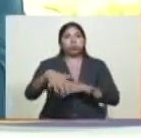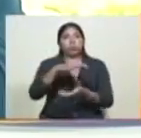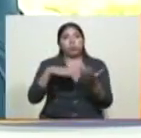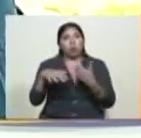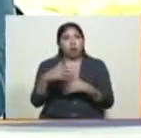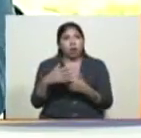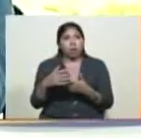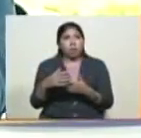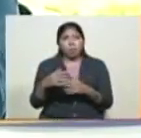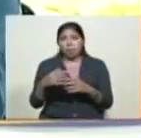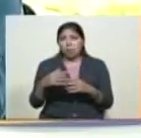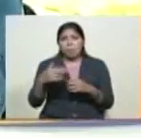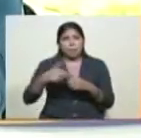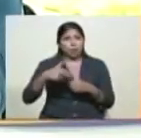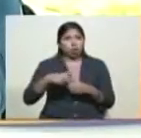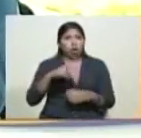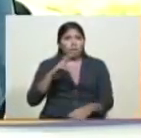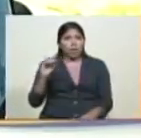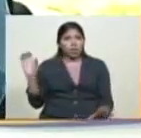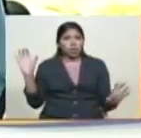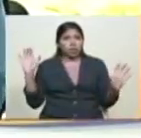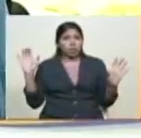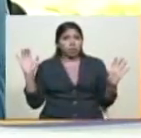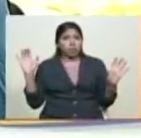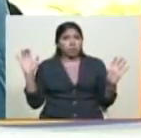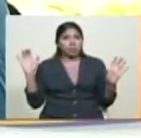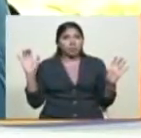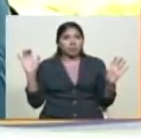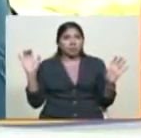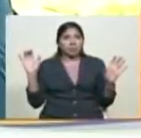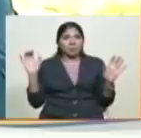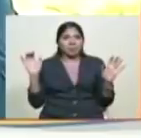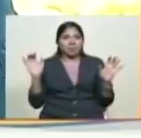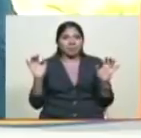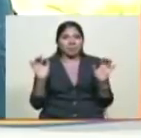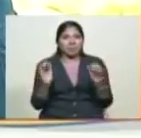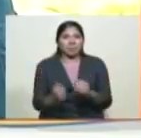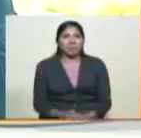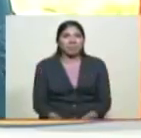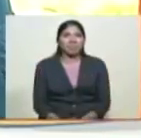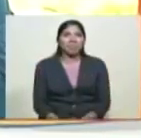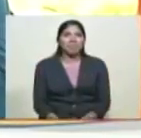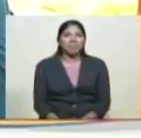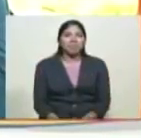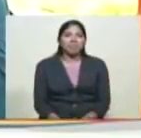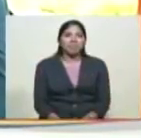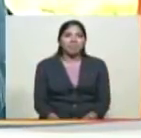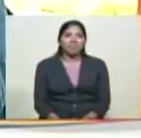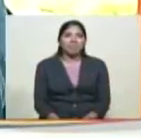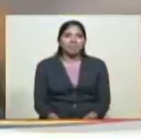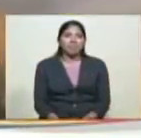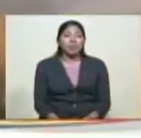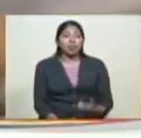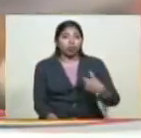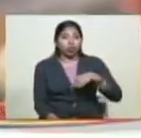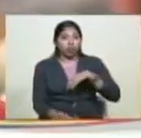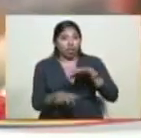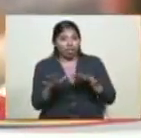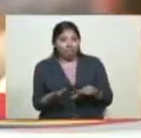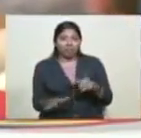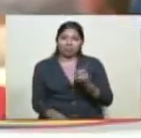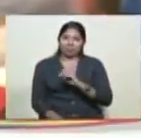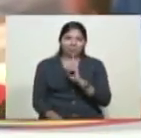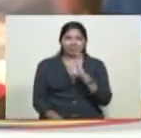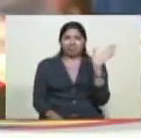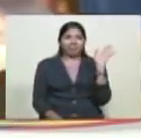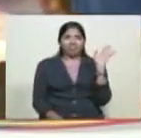persecución y petróleo a 20. Y la abuela parió, como dicen. ¿Ah? No nos paramos. Ahora